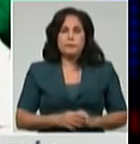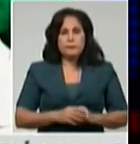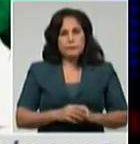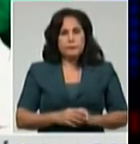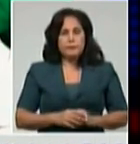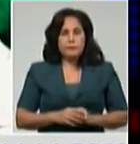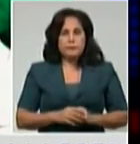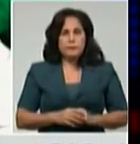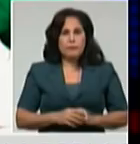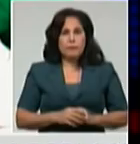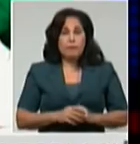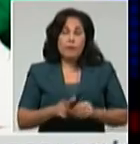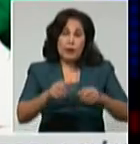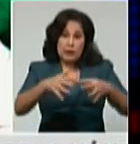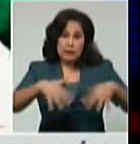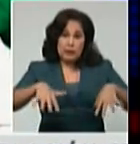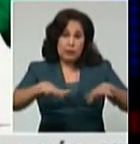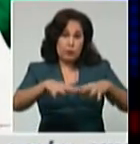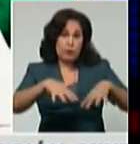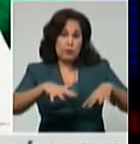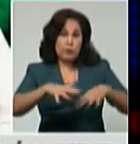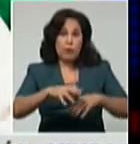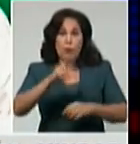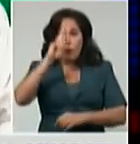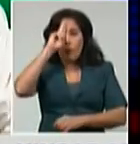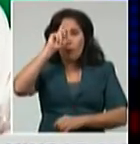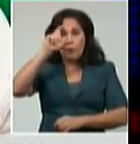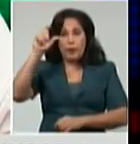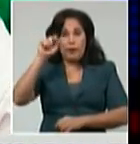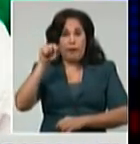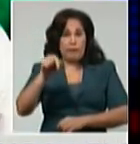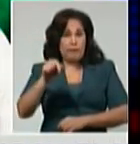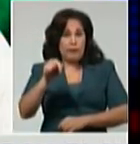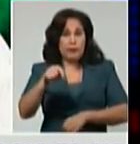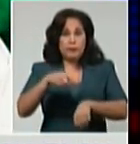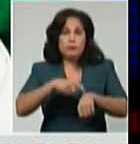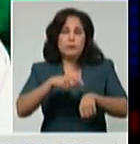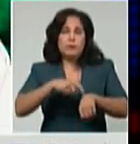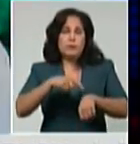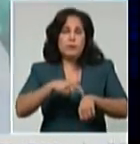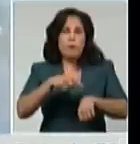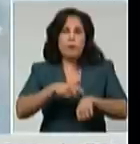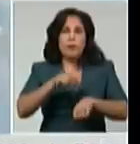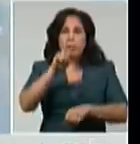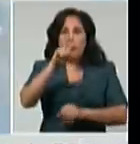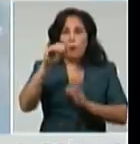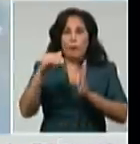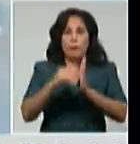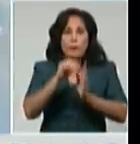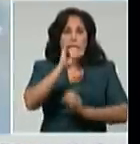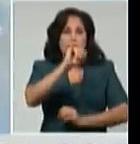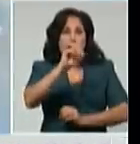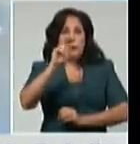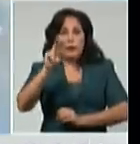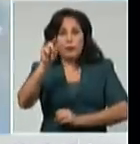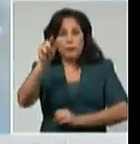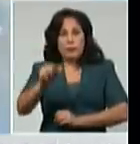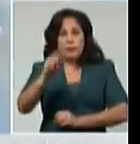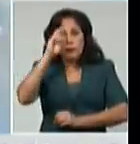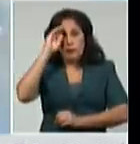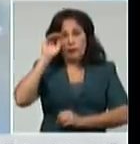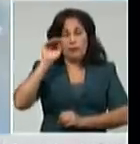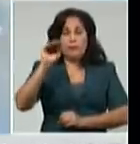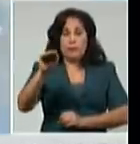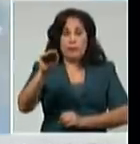Con esta situación, pues en nuestros hospitales, en estos momentos hay 2.062 pacientes ingresados,